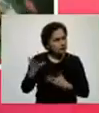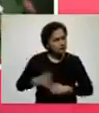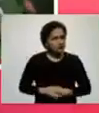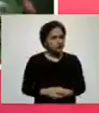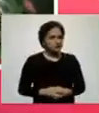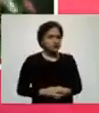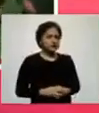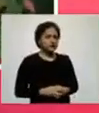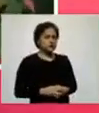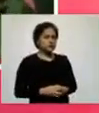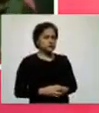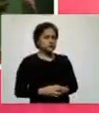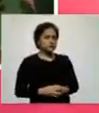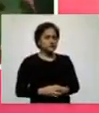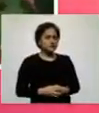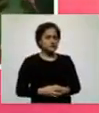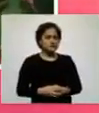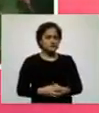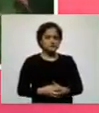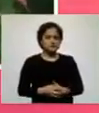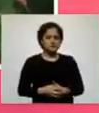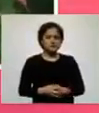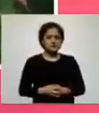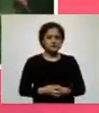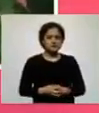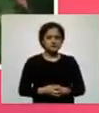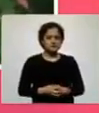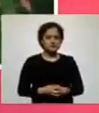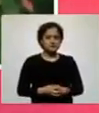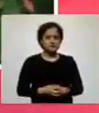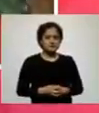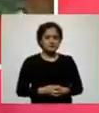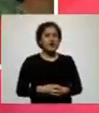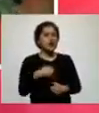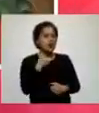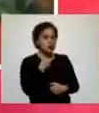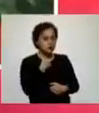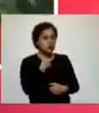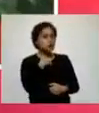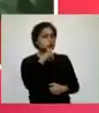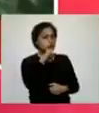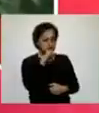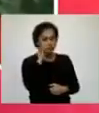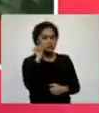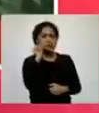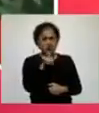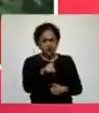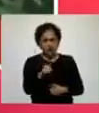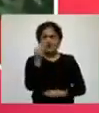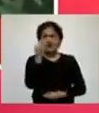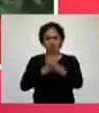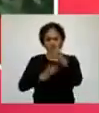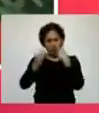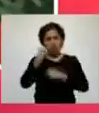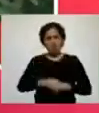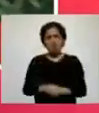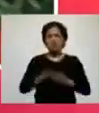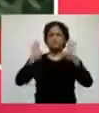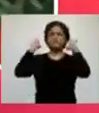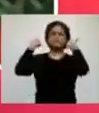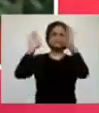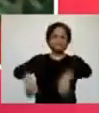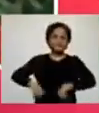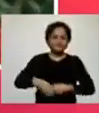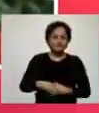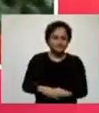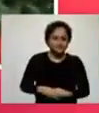¿Qué dices? Que también sé comer. Ay, eres el colmo. El néctar